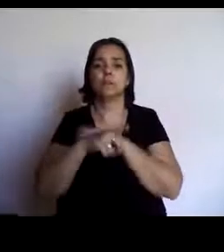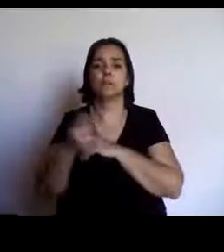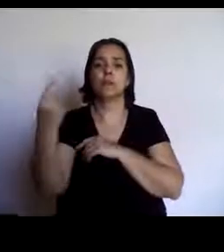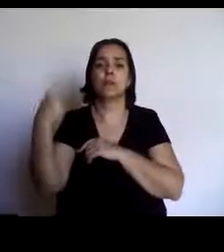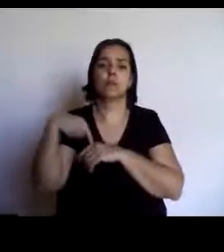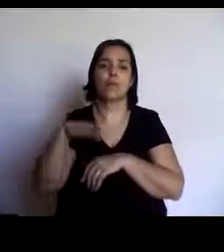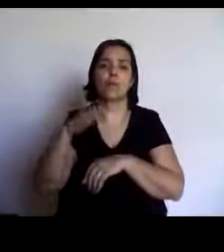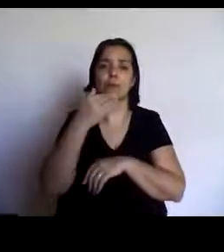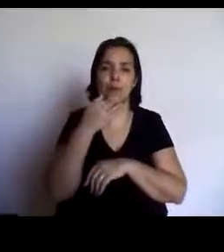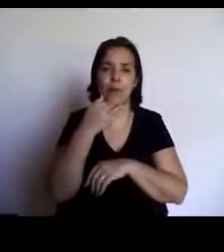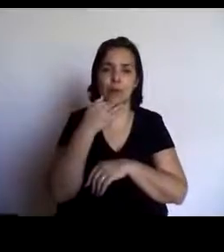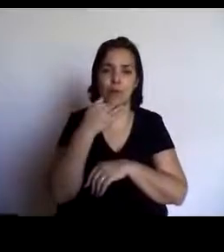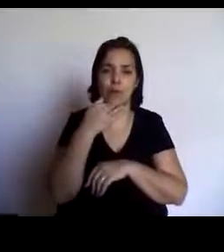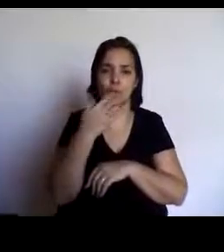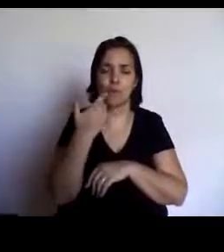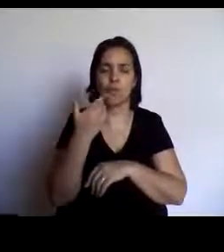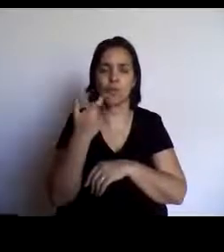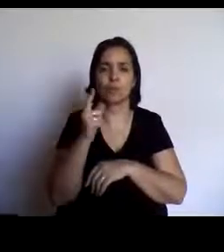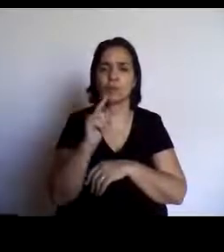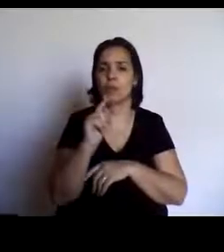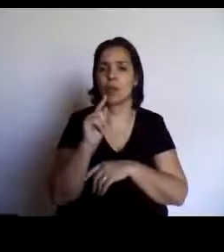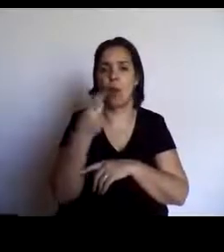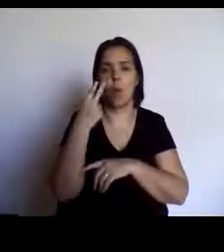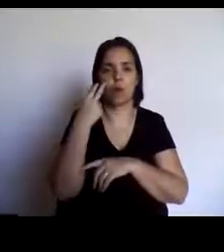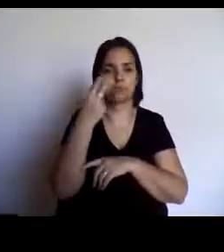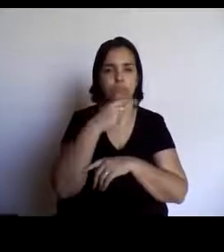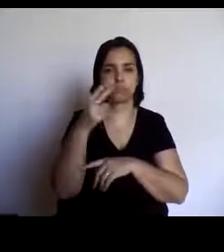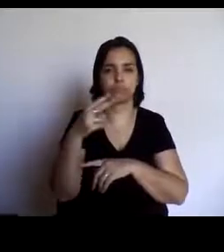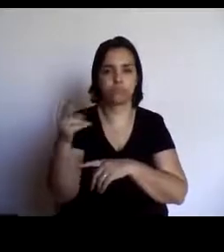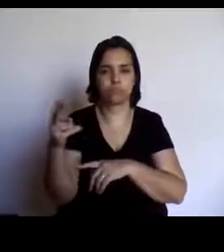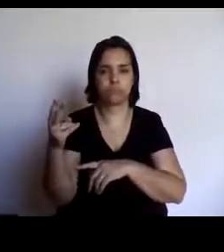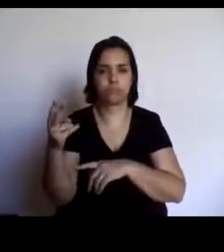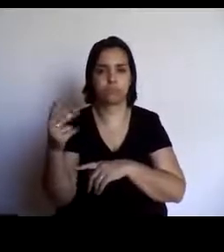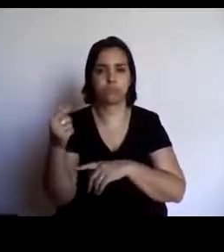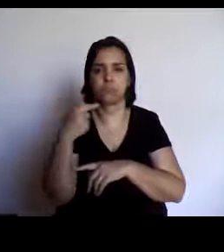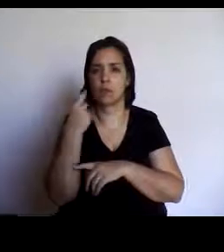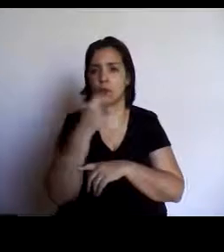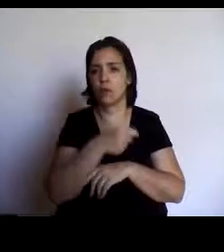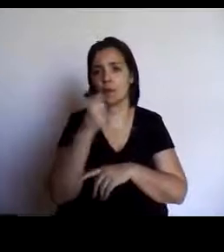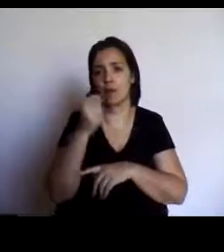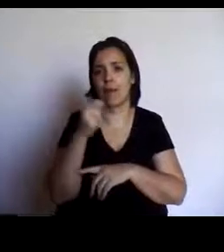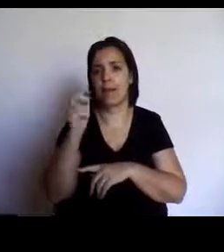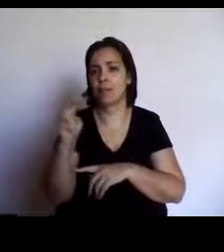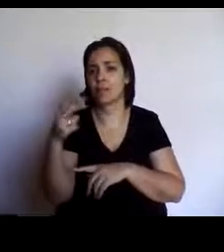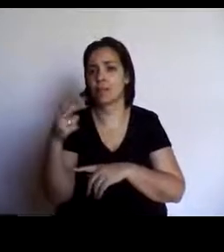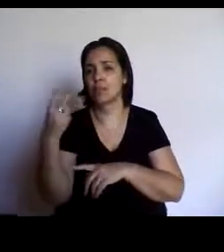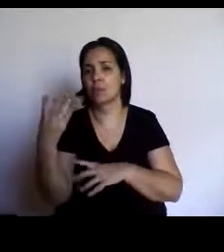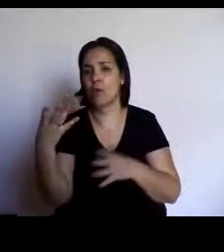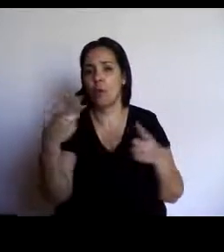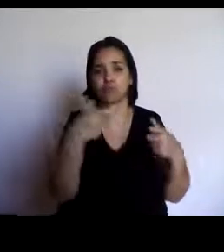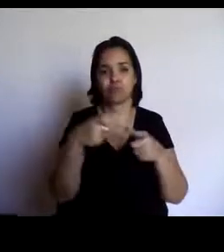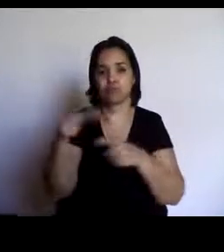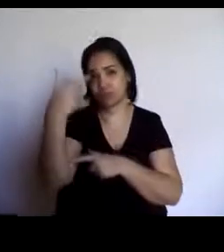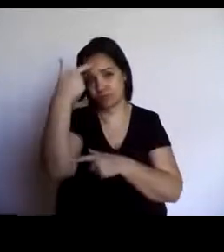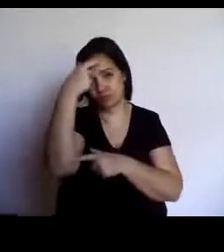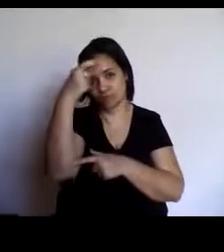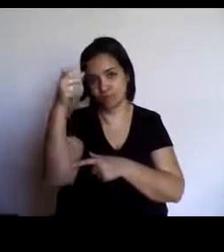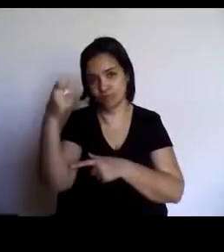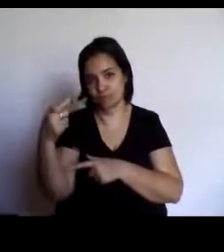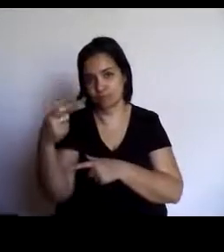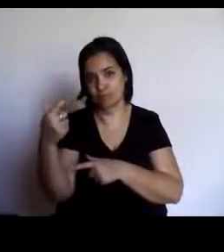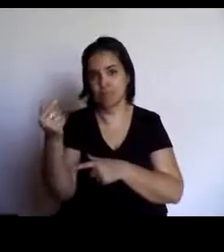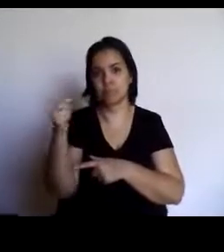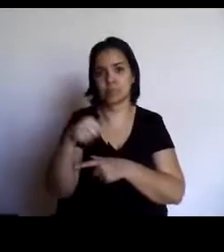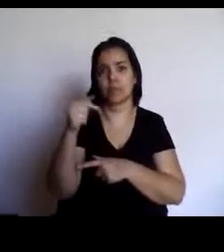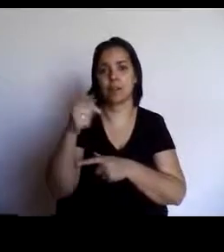ejemplo, se llevó a cabo una visita con los presidentes de mancomunidades y grupos de acción local de